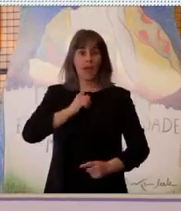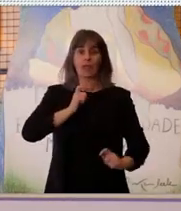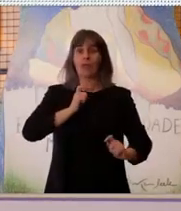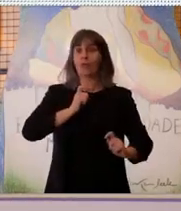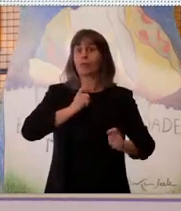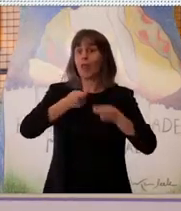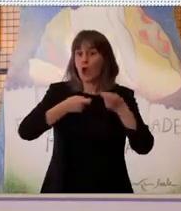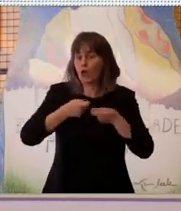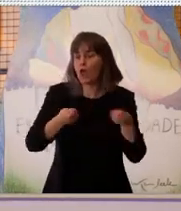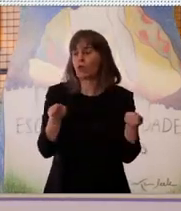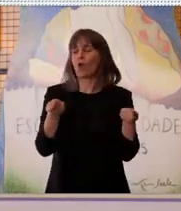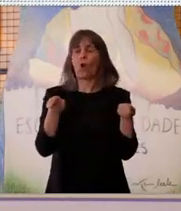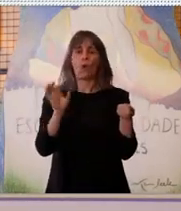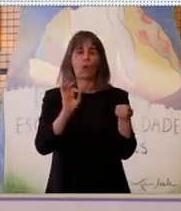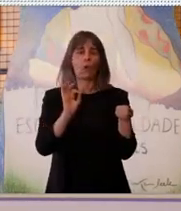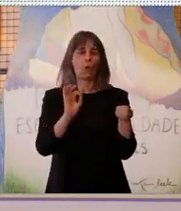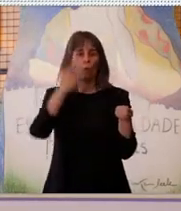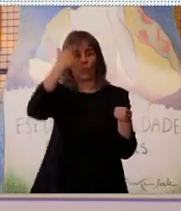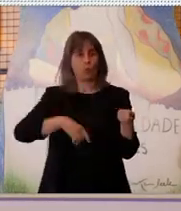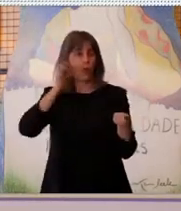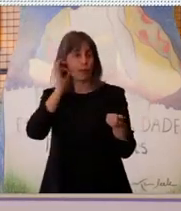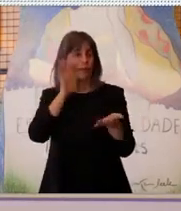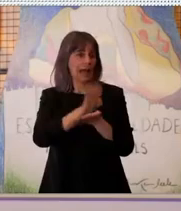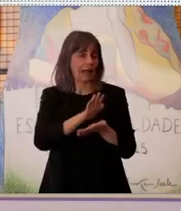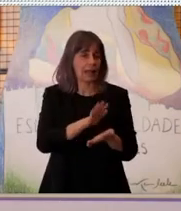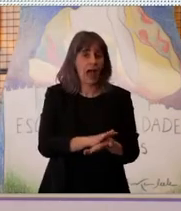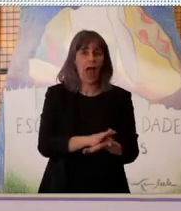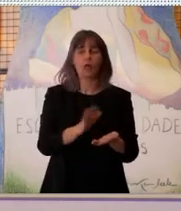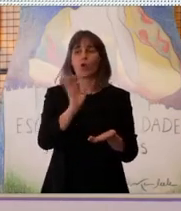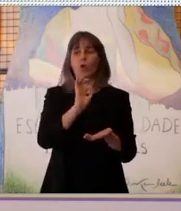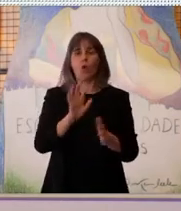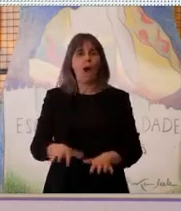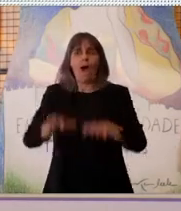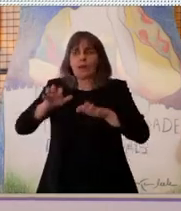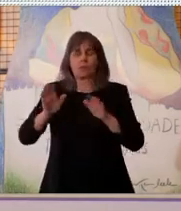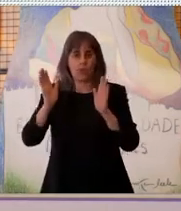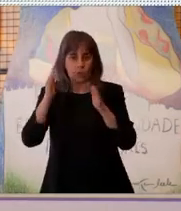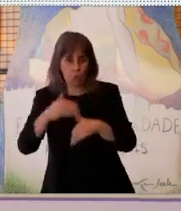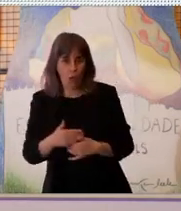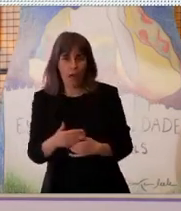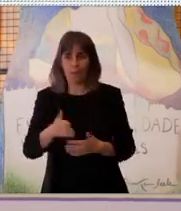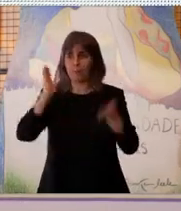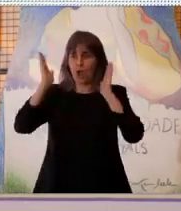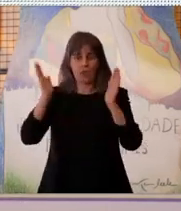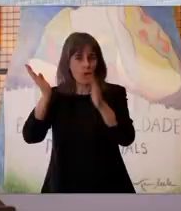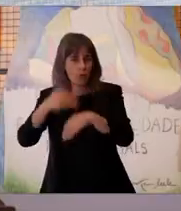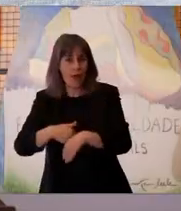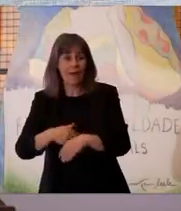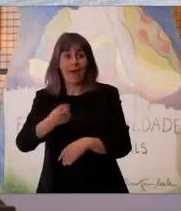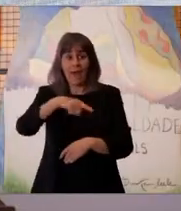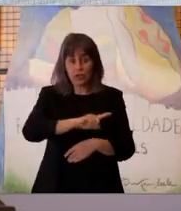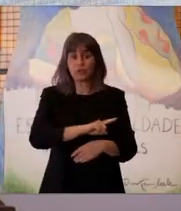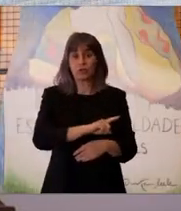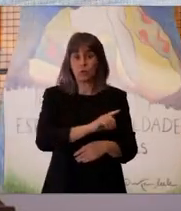tranquilidad o formas no agresivas la no agresividad decía Nuria antes la no violencia son virtudes objetivamente